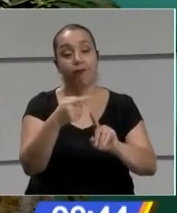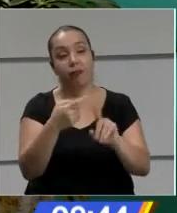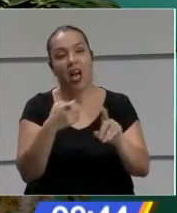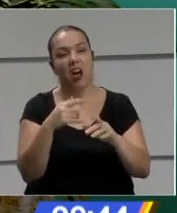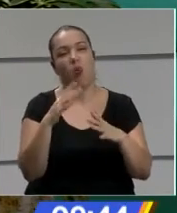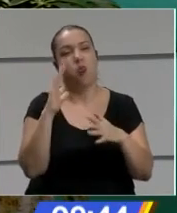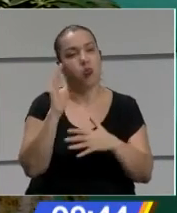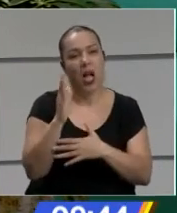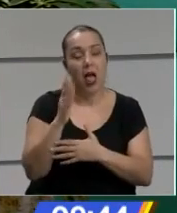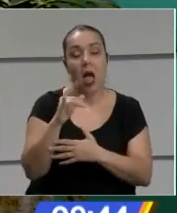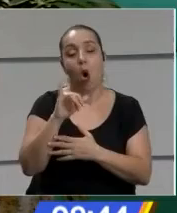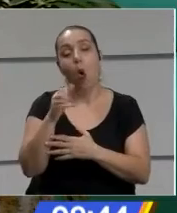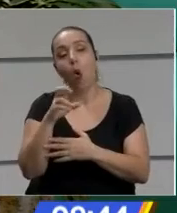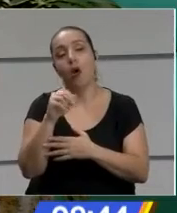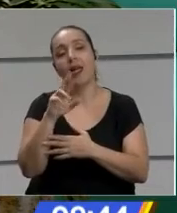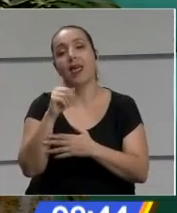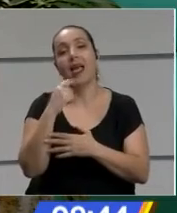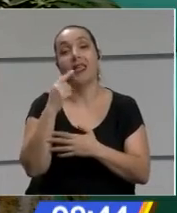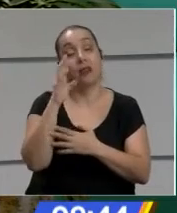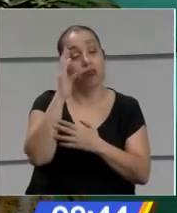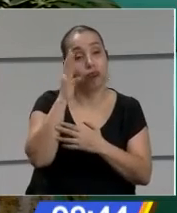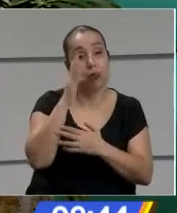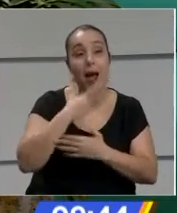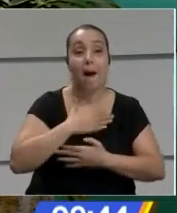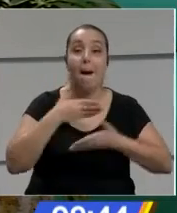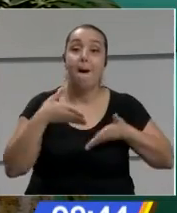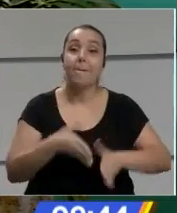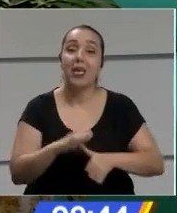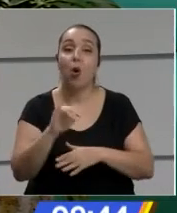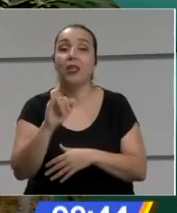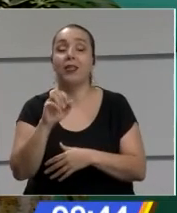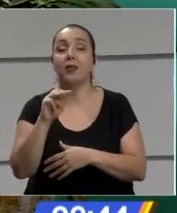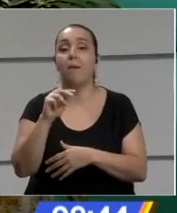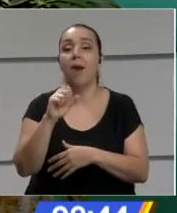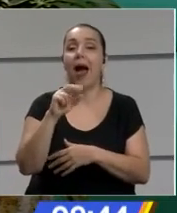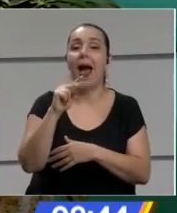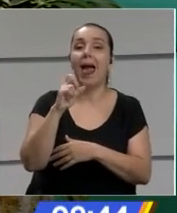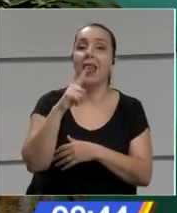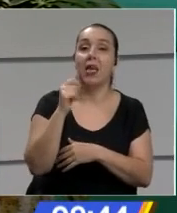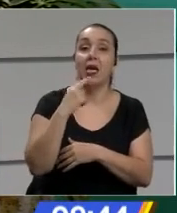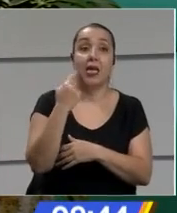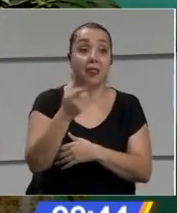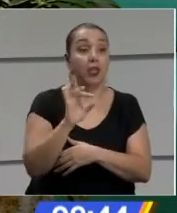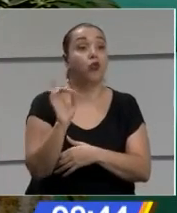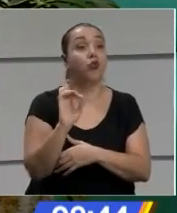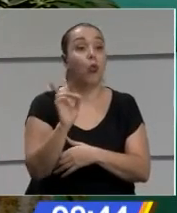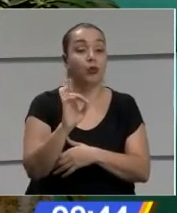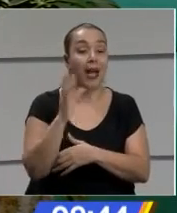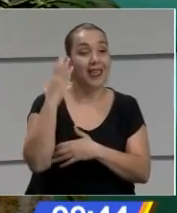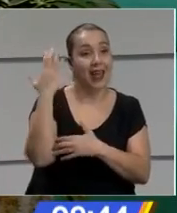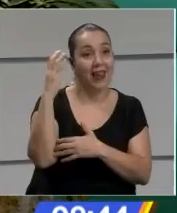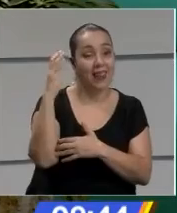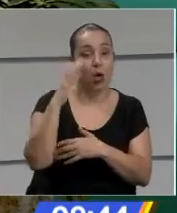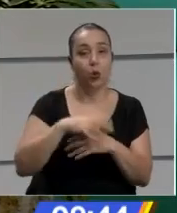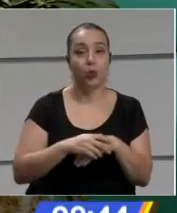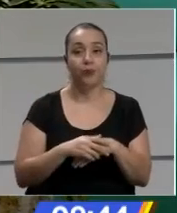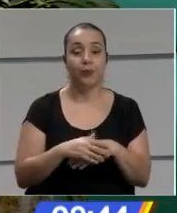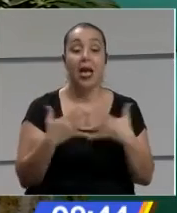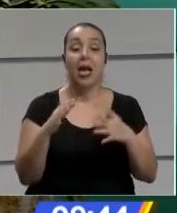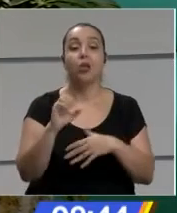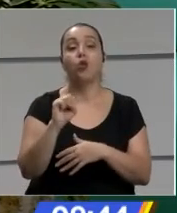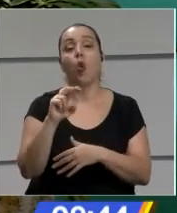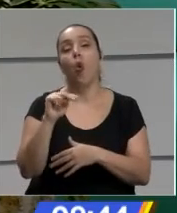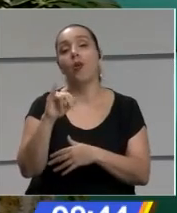buenos días, gracias por el excelente programa y saludos a mi hijo Ismael Gómez Monje en Llano Grande de Cartago. A